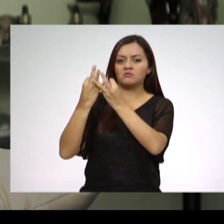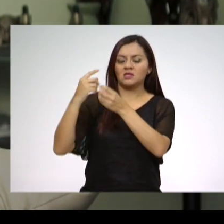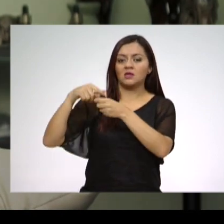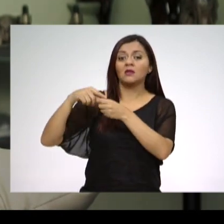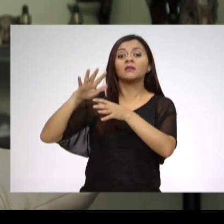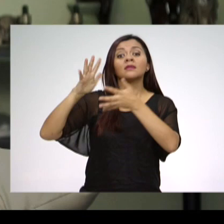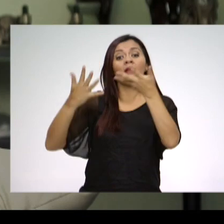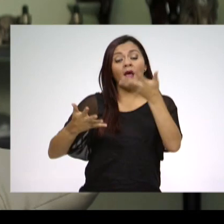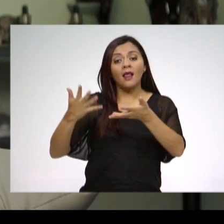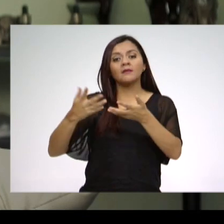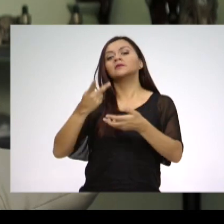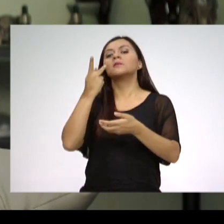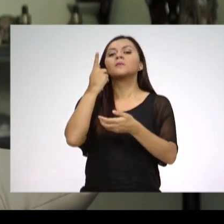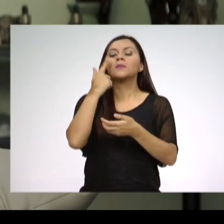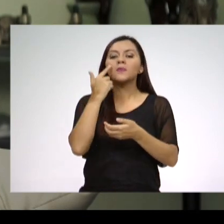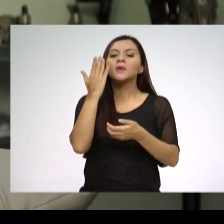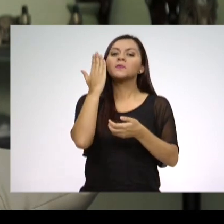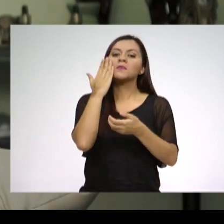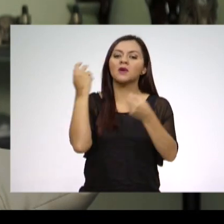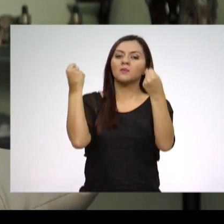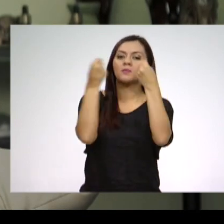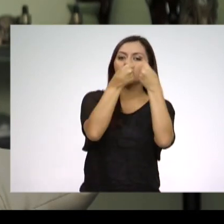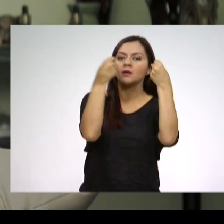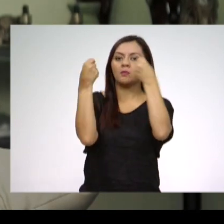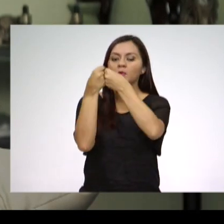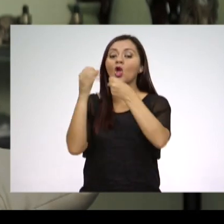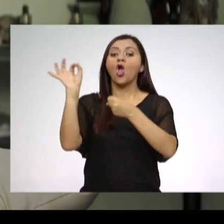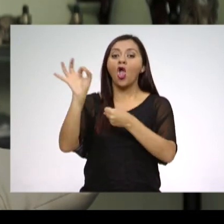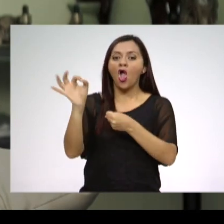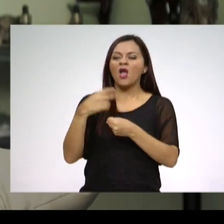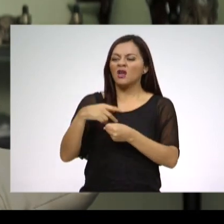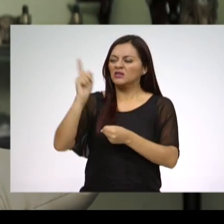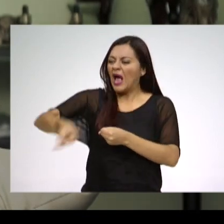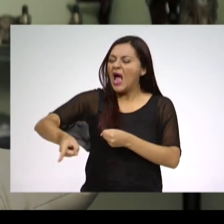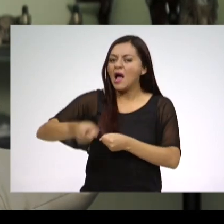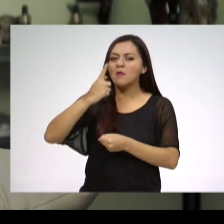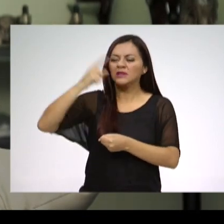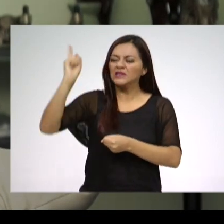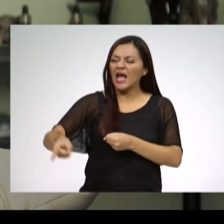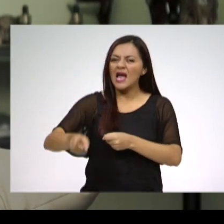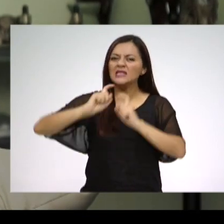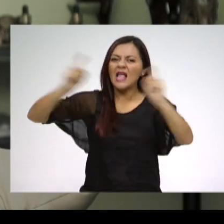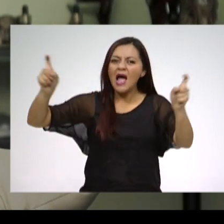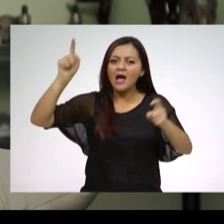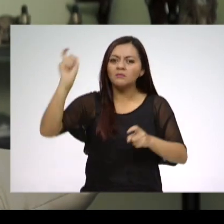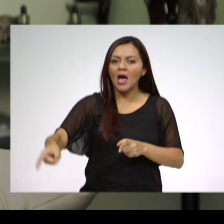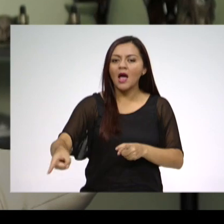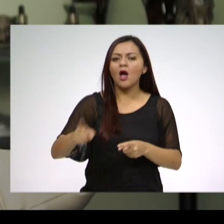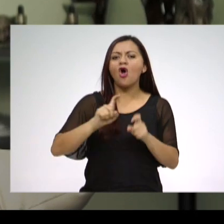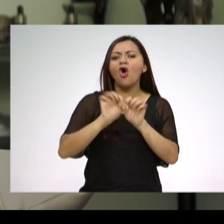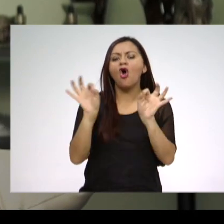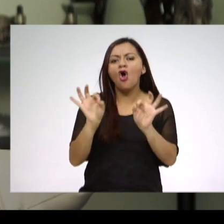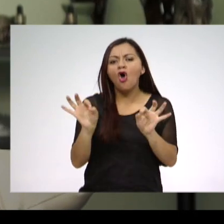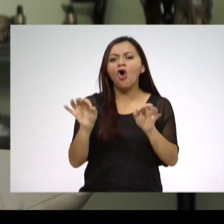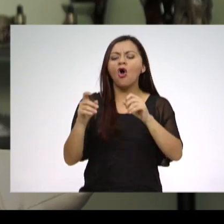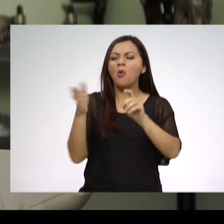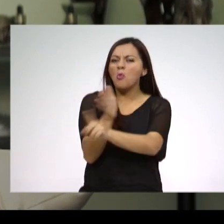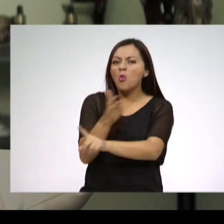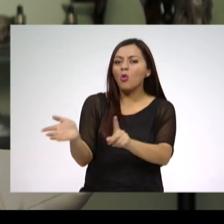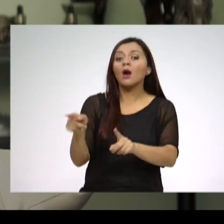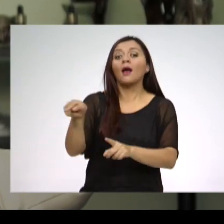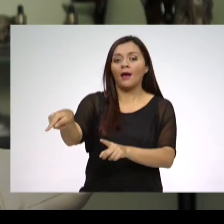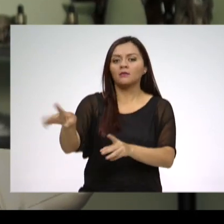hayan acostumbrado a interactuar con el mismo chico de forma agresiva a través de los gritos, a través de la burla, y eso también lo